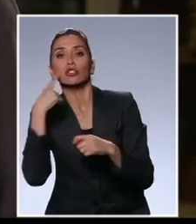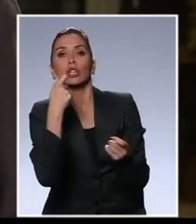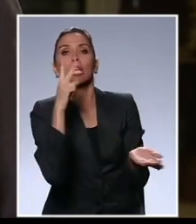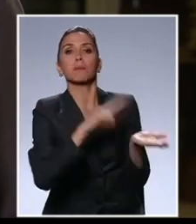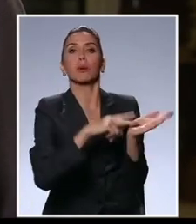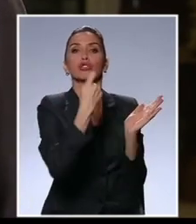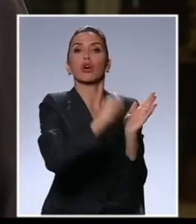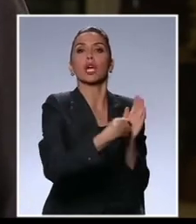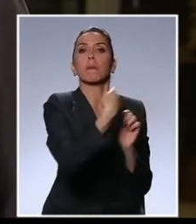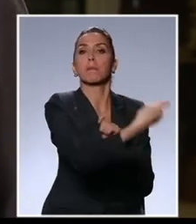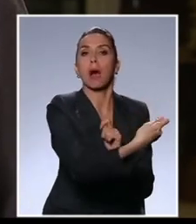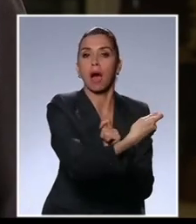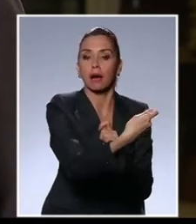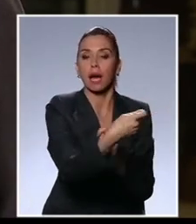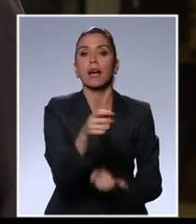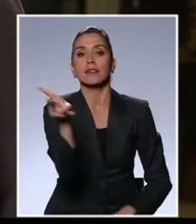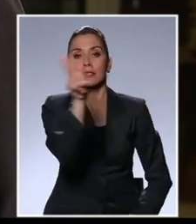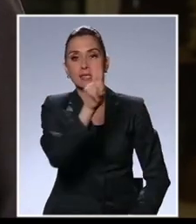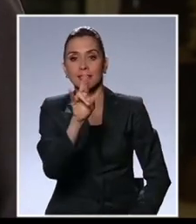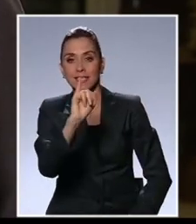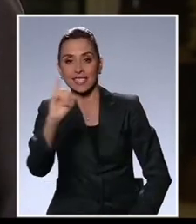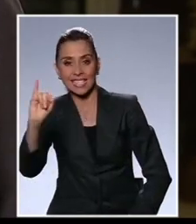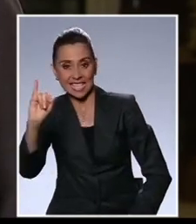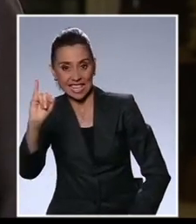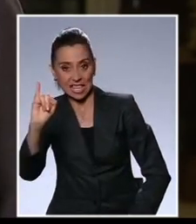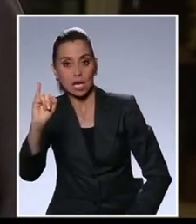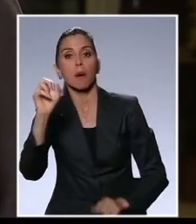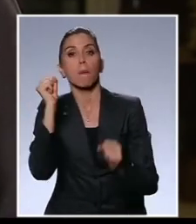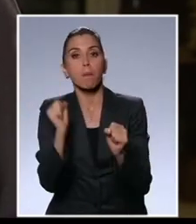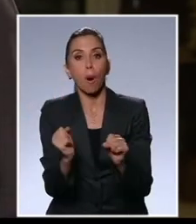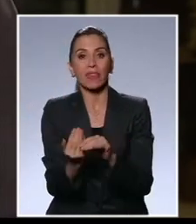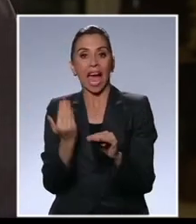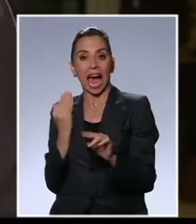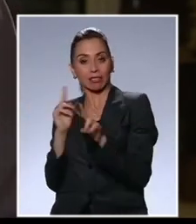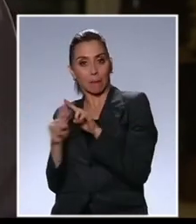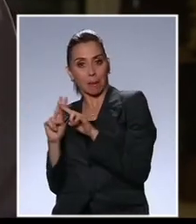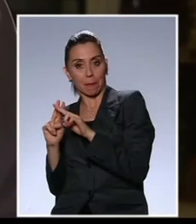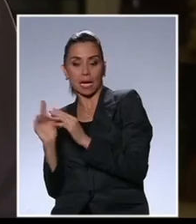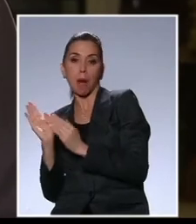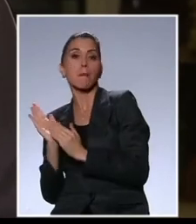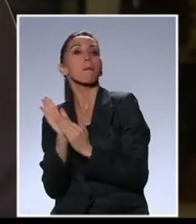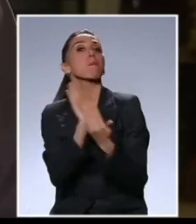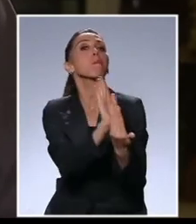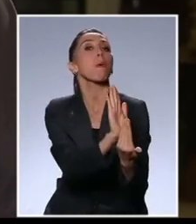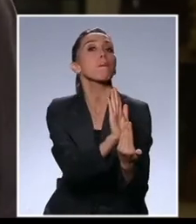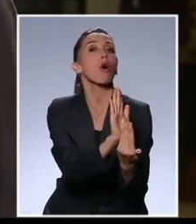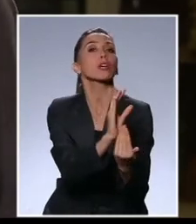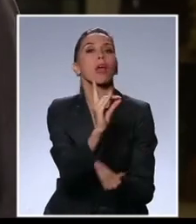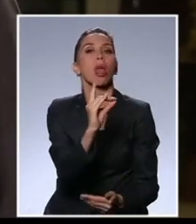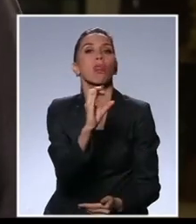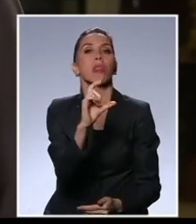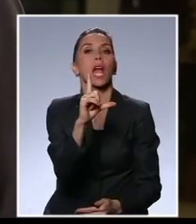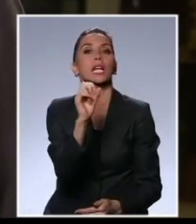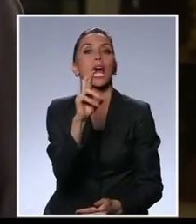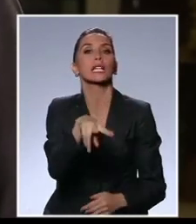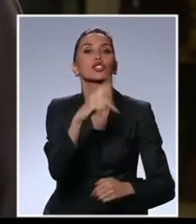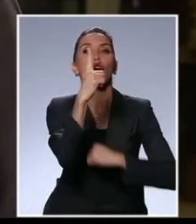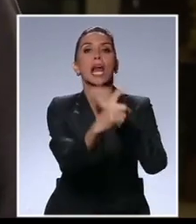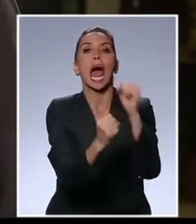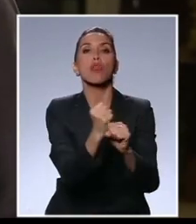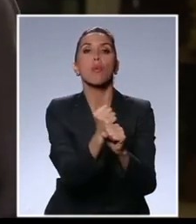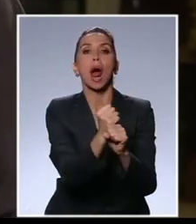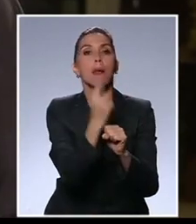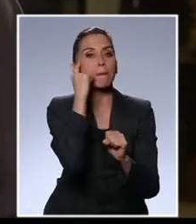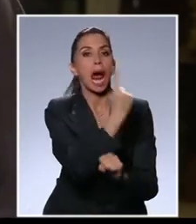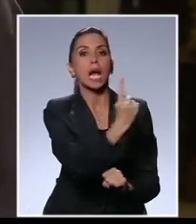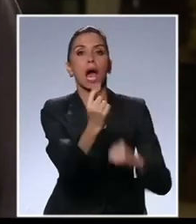Más aún el servicio de impuesto interno podrá preparar y proponer la declaración anual para cada empresa facilitando